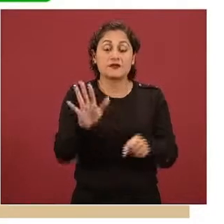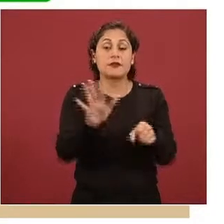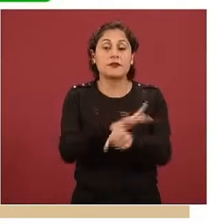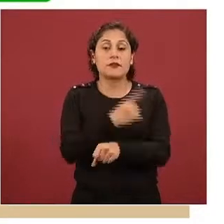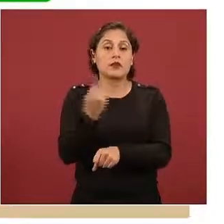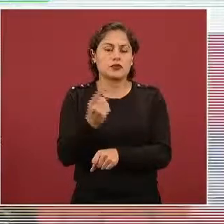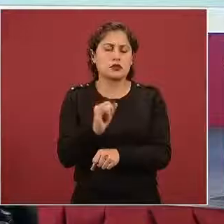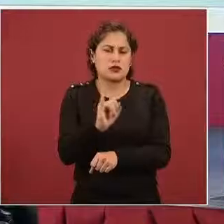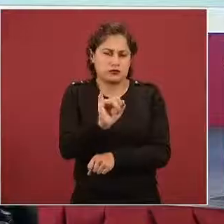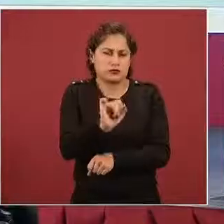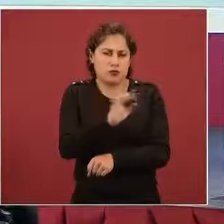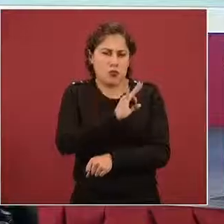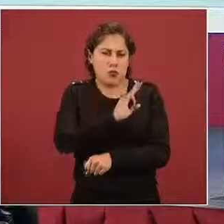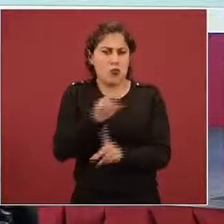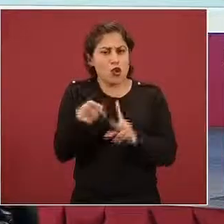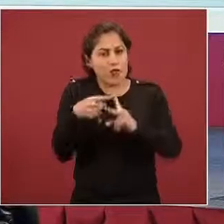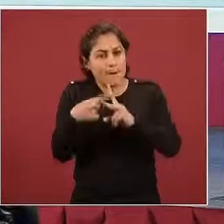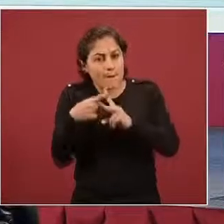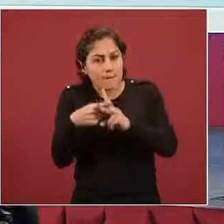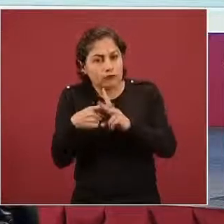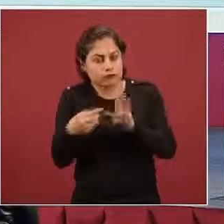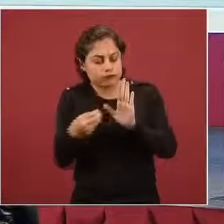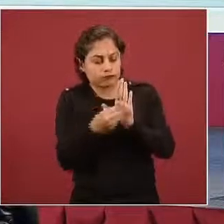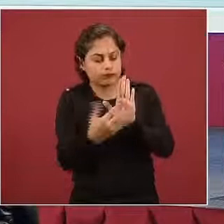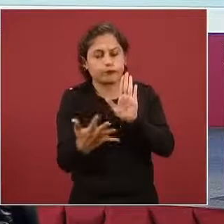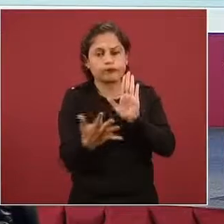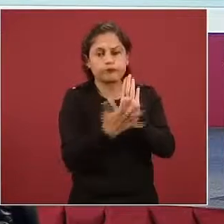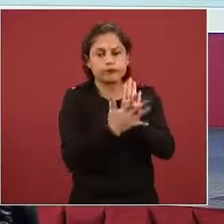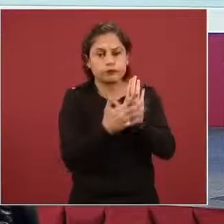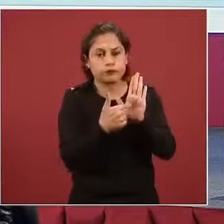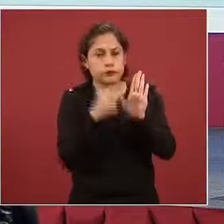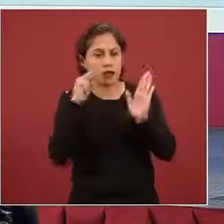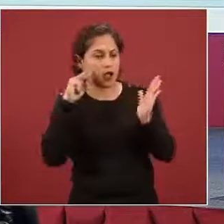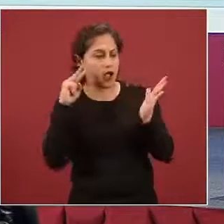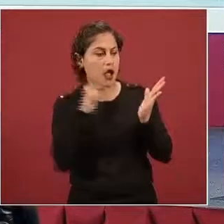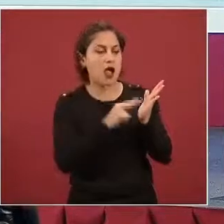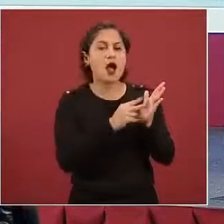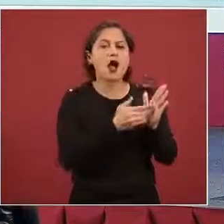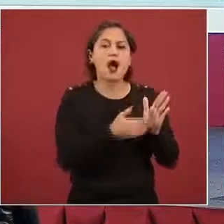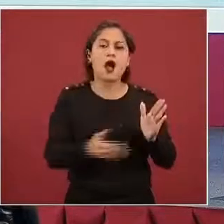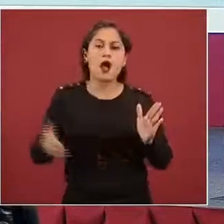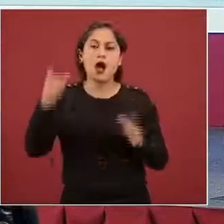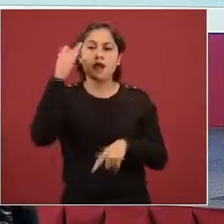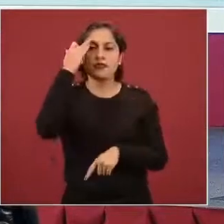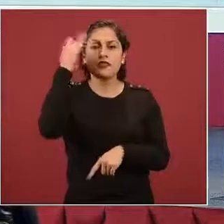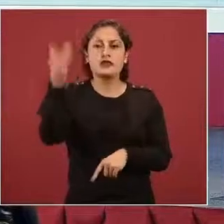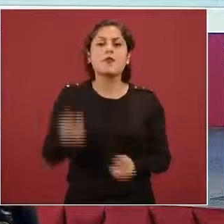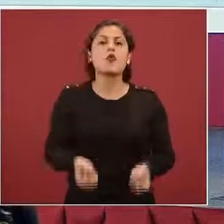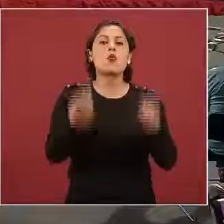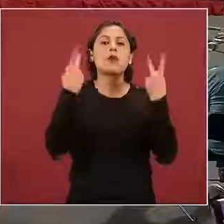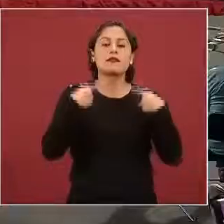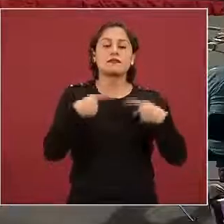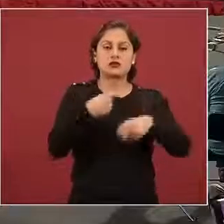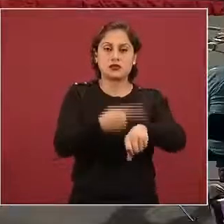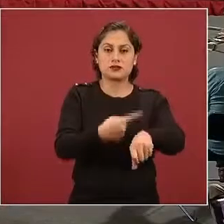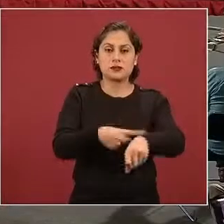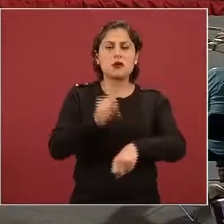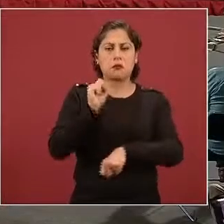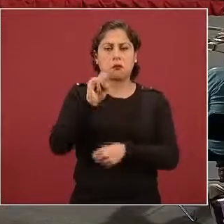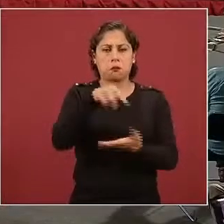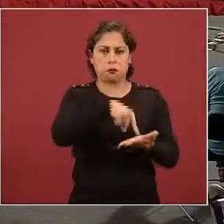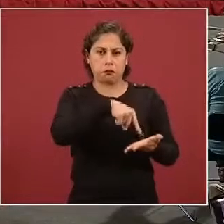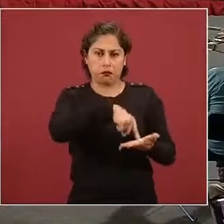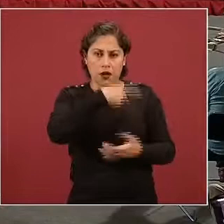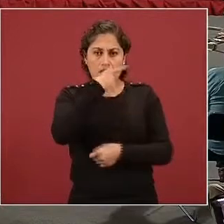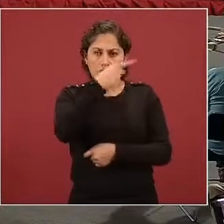hacer, y desde luego que nos puede dar una noción de qué tanto se ha afectado la población a lo largo de todos estos